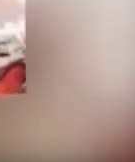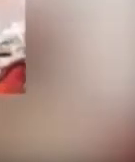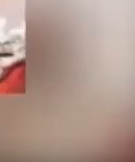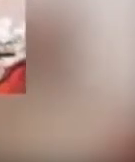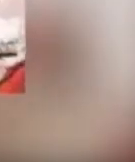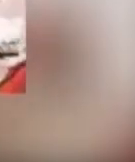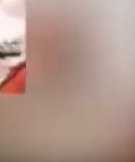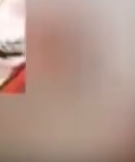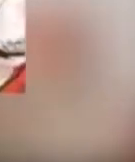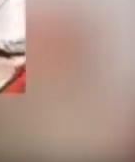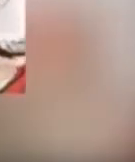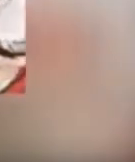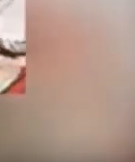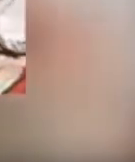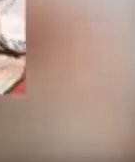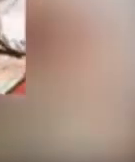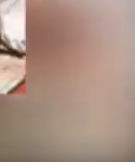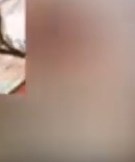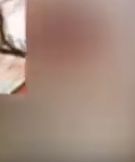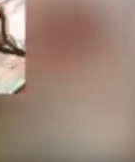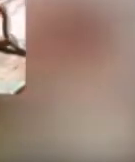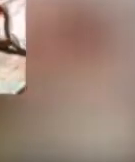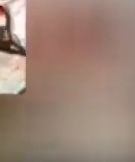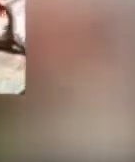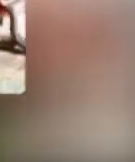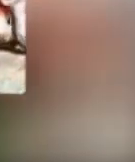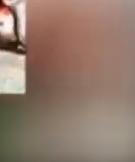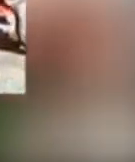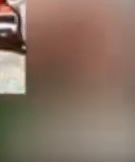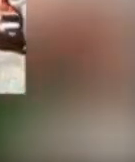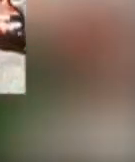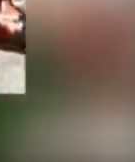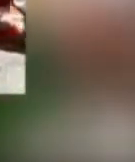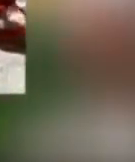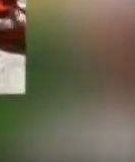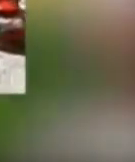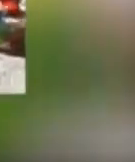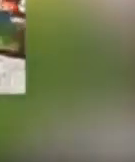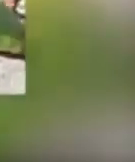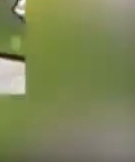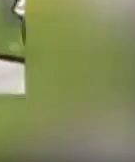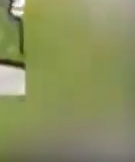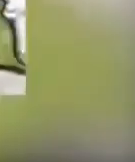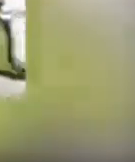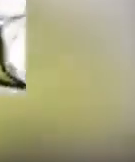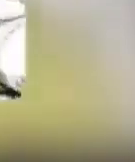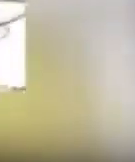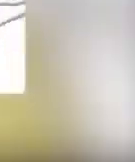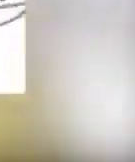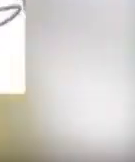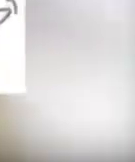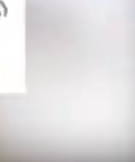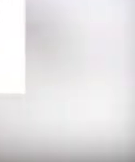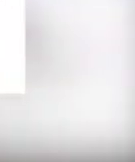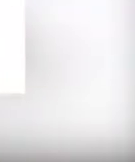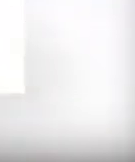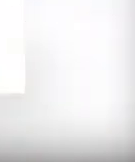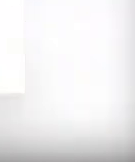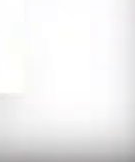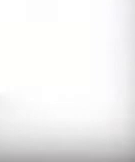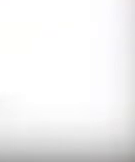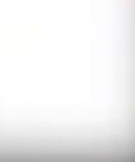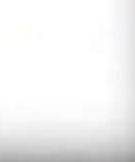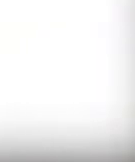canto empezaba con la frase María Cezón y es originario de Cholula, Jalisco. El mariachi loco quiere